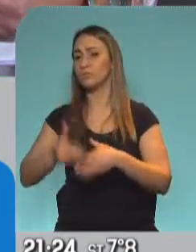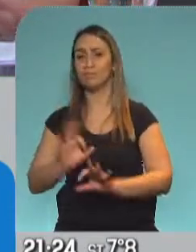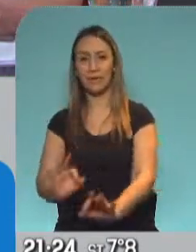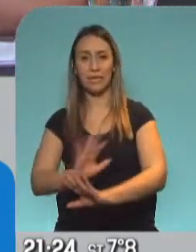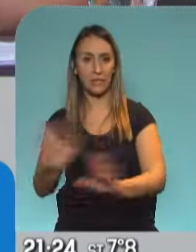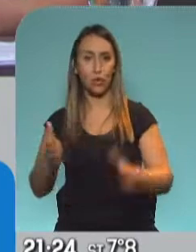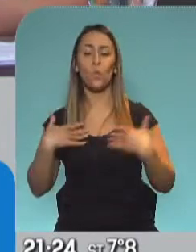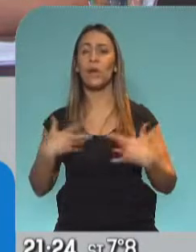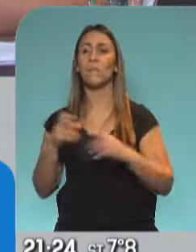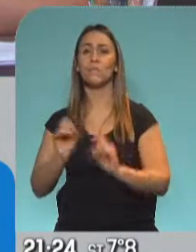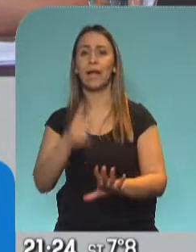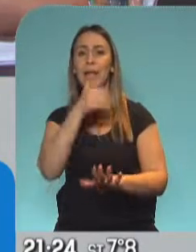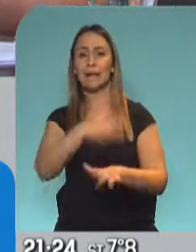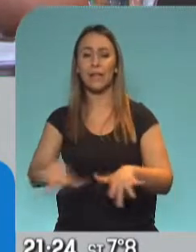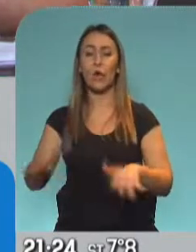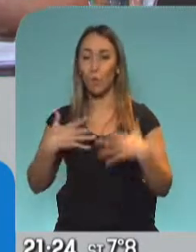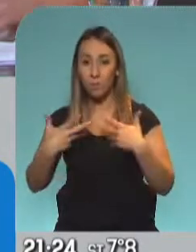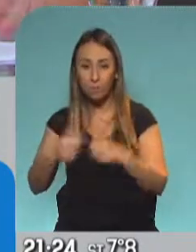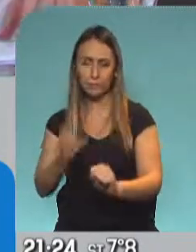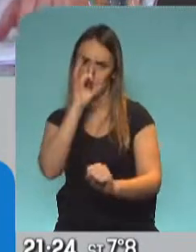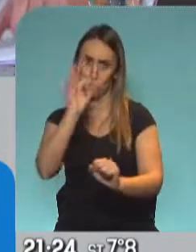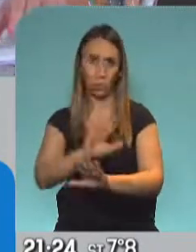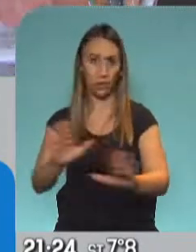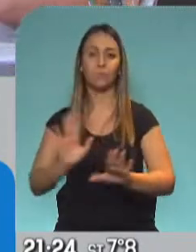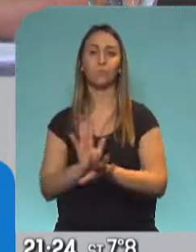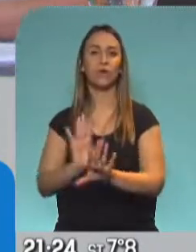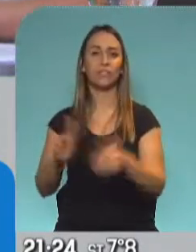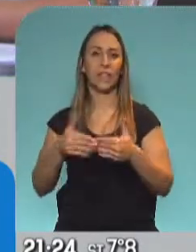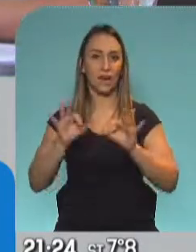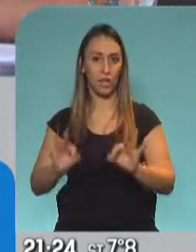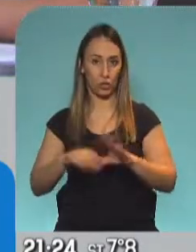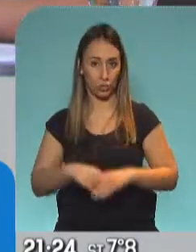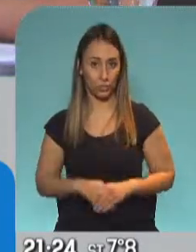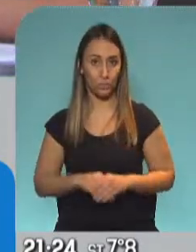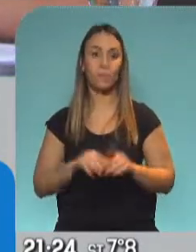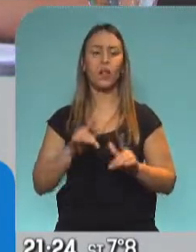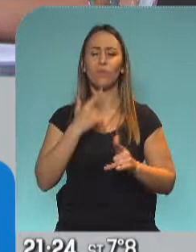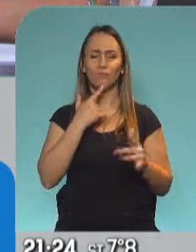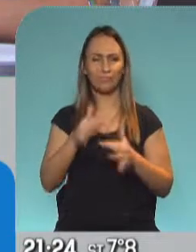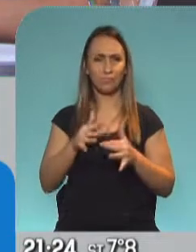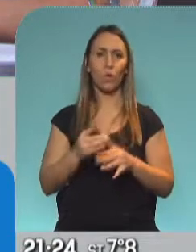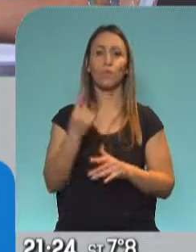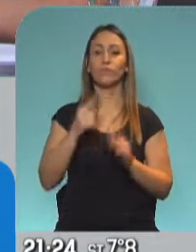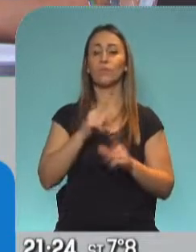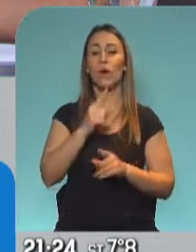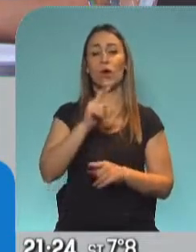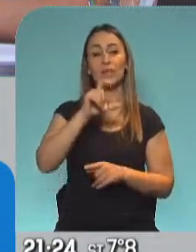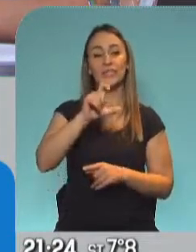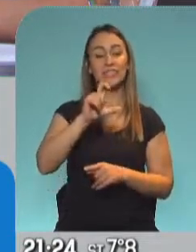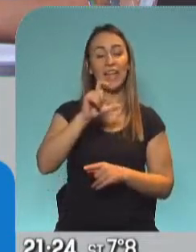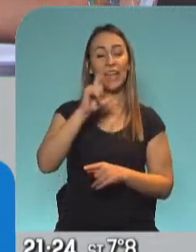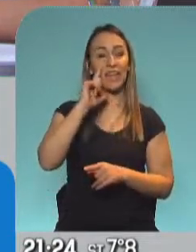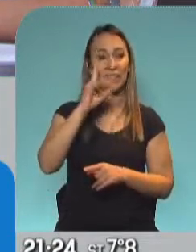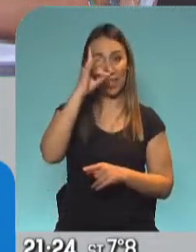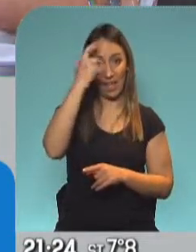encontrar esos restos. Bueno, eso fue cuestionado porque, de hecho, hubo una versión que fue desacreditada por la propia CIDH y por el equipo